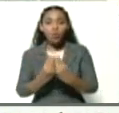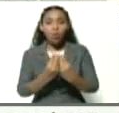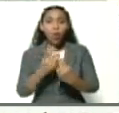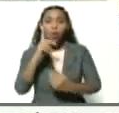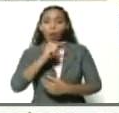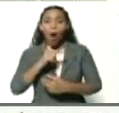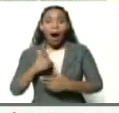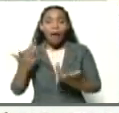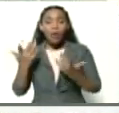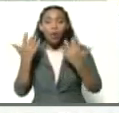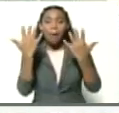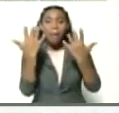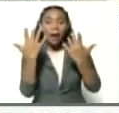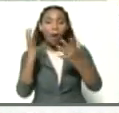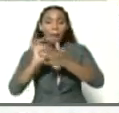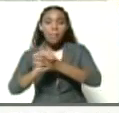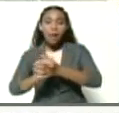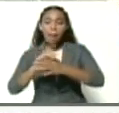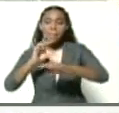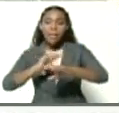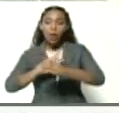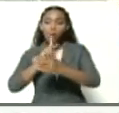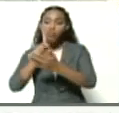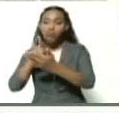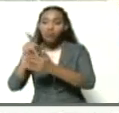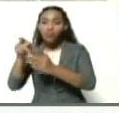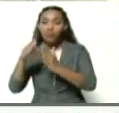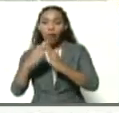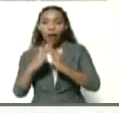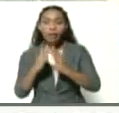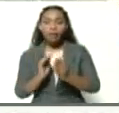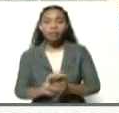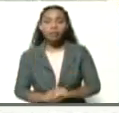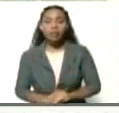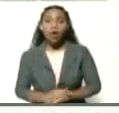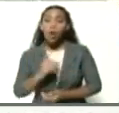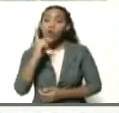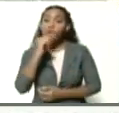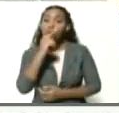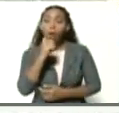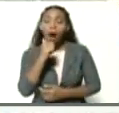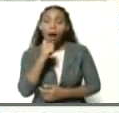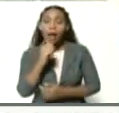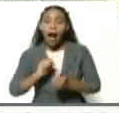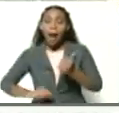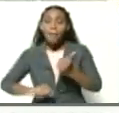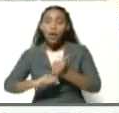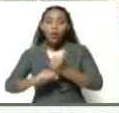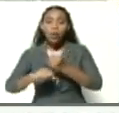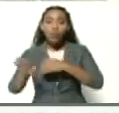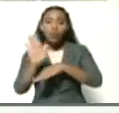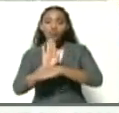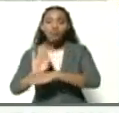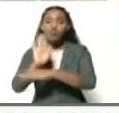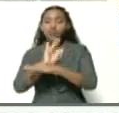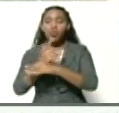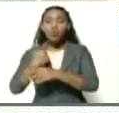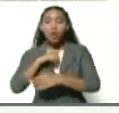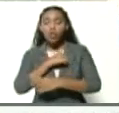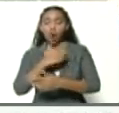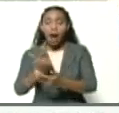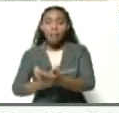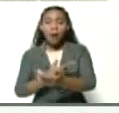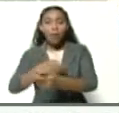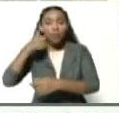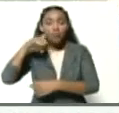no tiene una mano amiga, no tiene un médico que llegue a su casa, no tiene un apoyo, una protección. Nuestro hermano pueblo